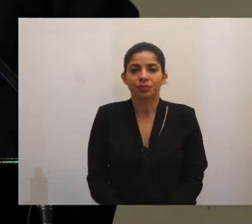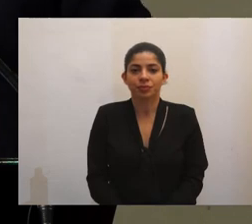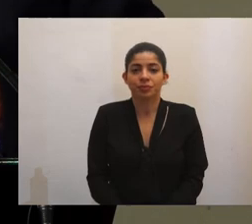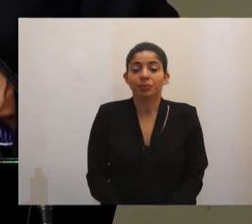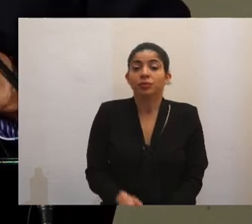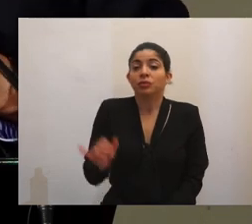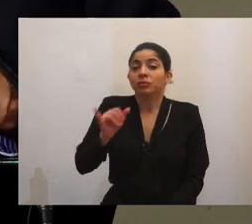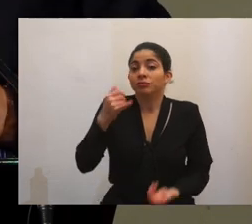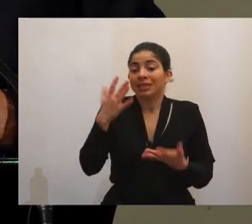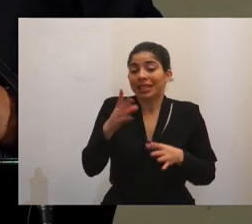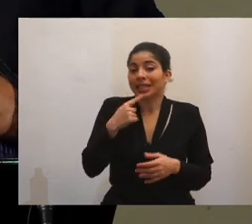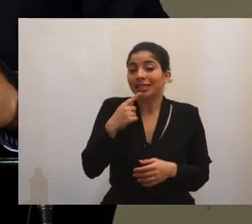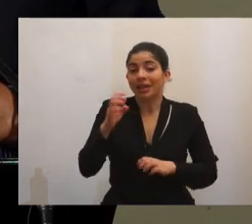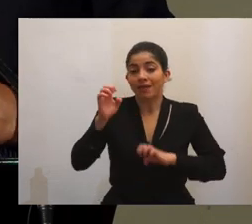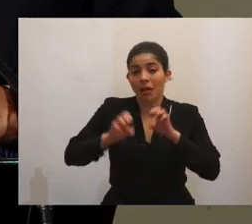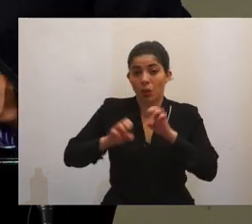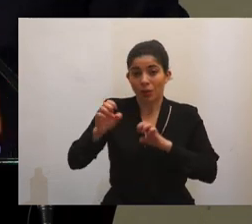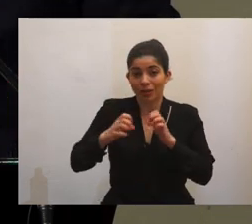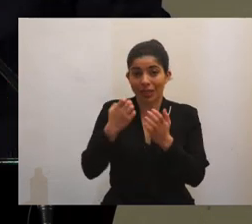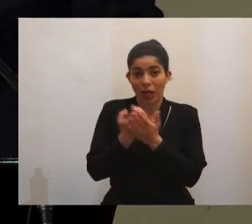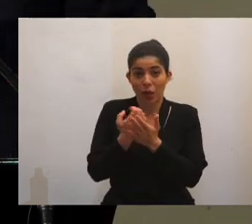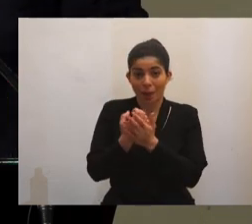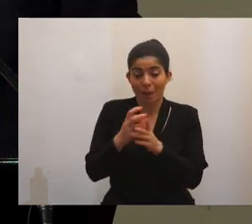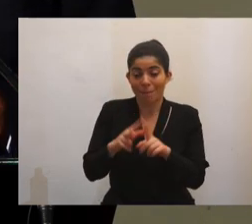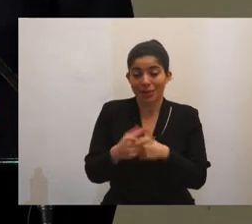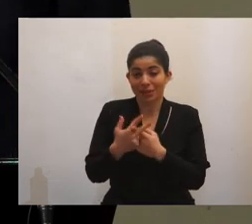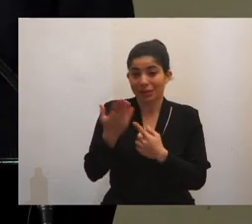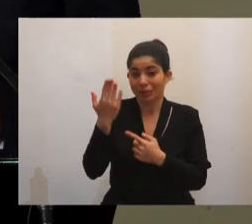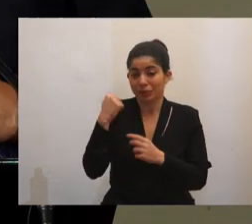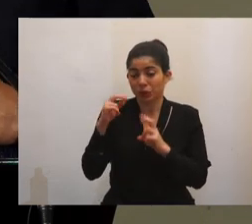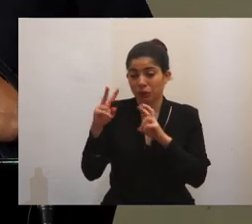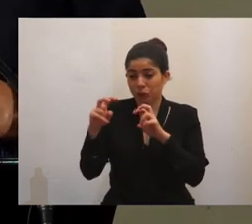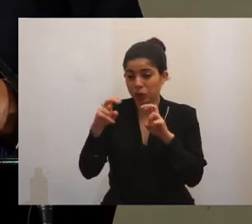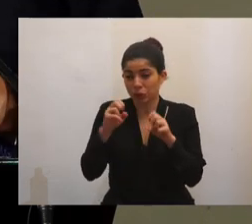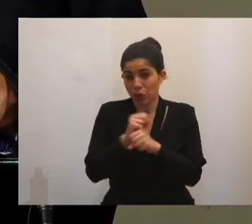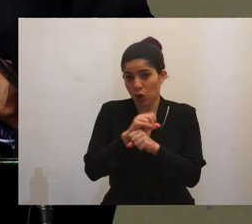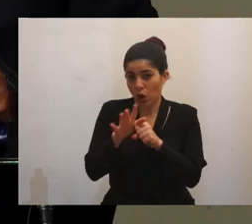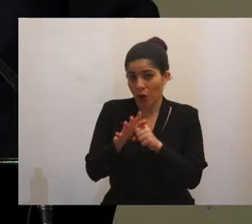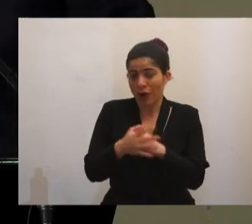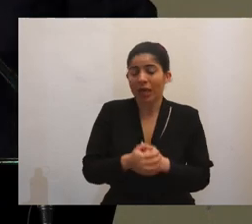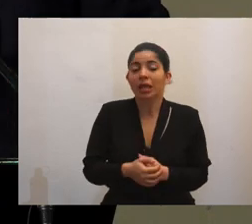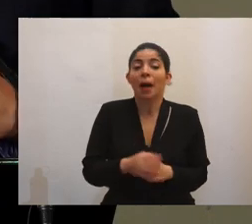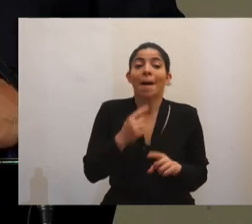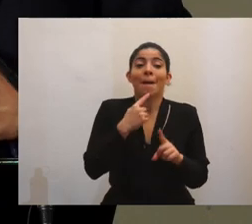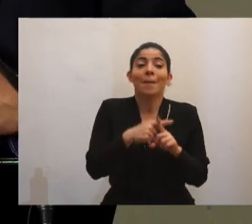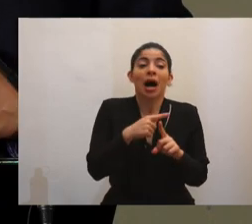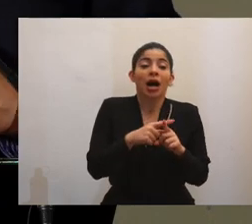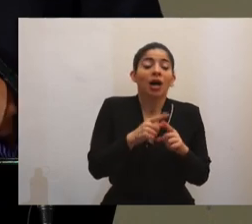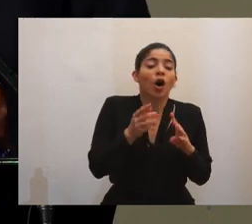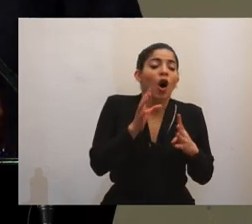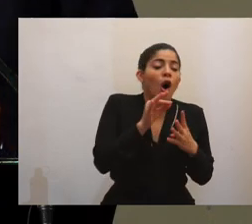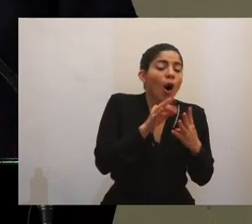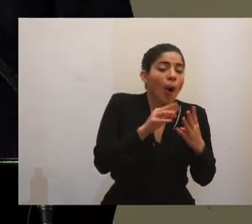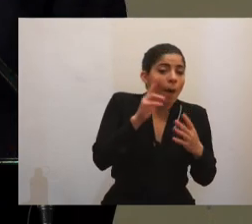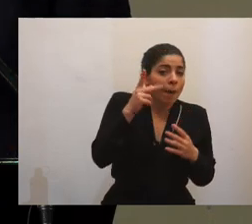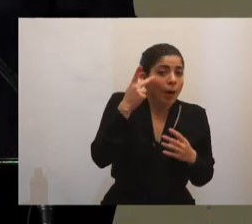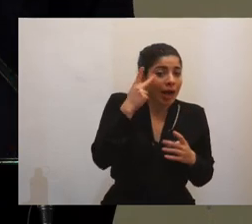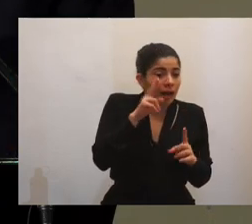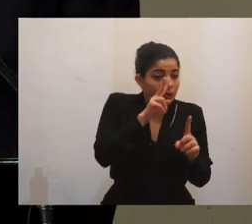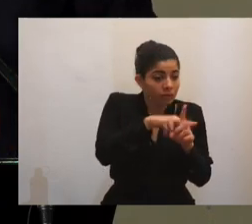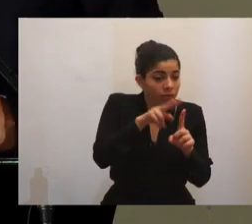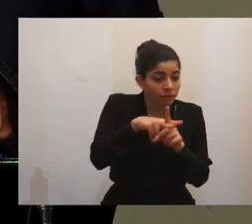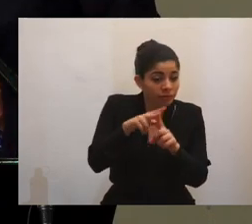Como lo resaltamos en nuestra evaluación económica inicial de los efectos del COVID-19 y el alcance de las opciones de política,